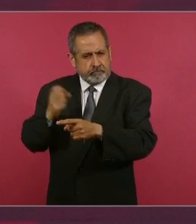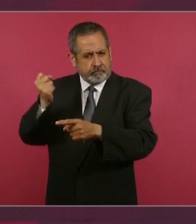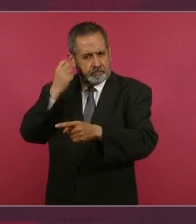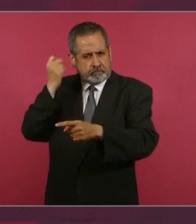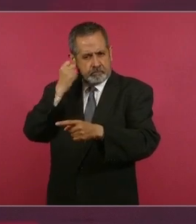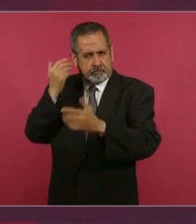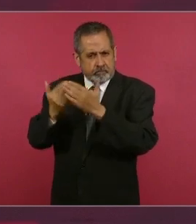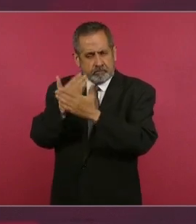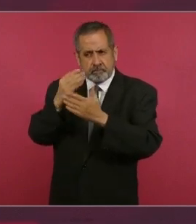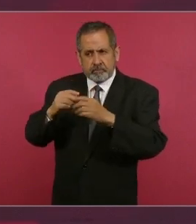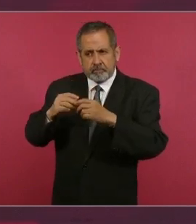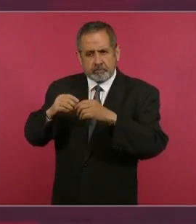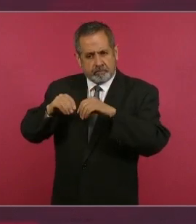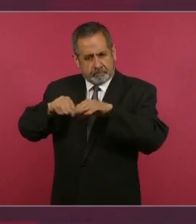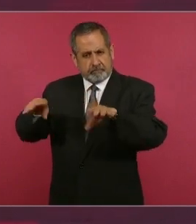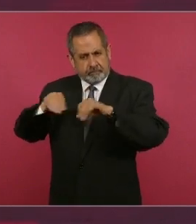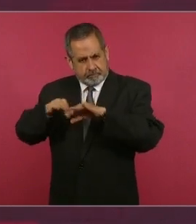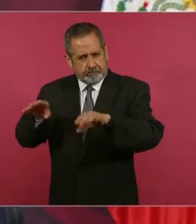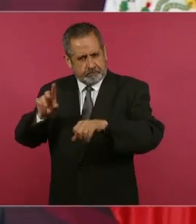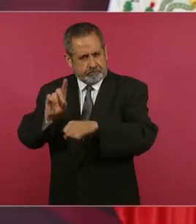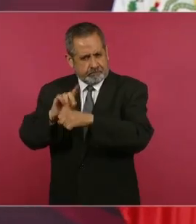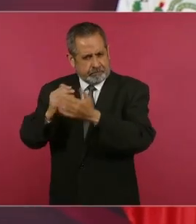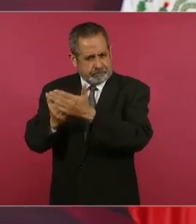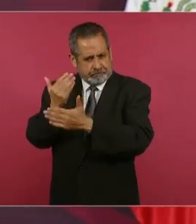la conferencia